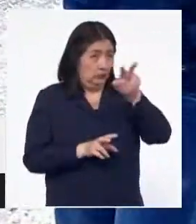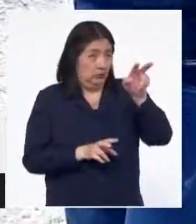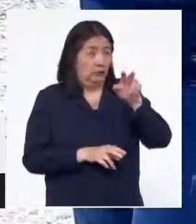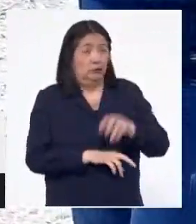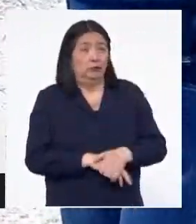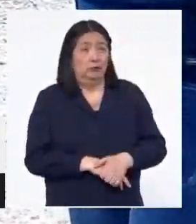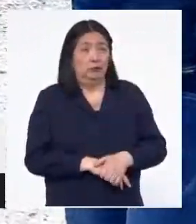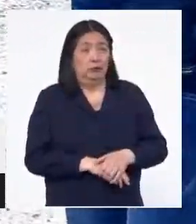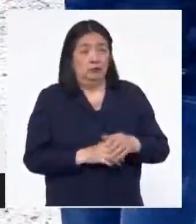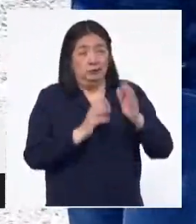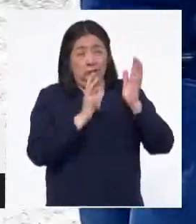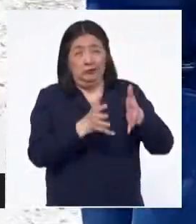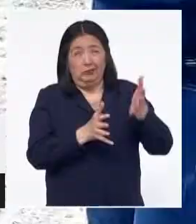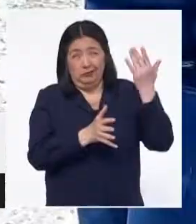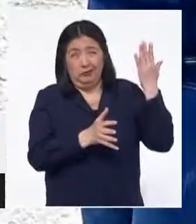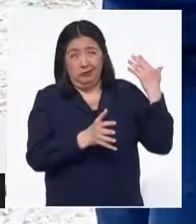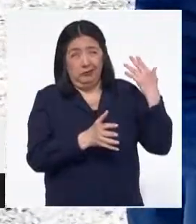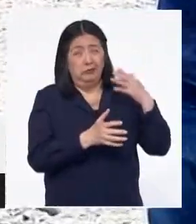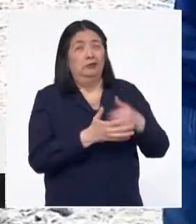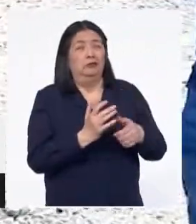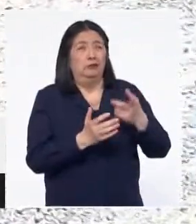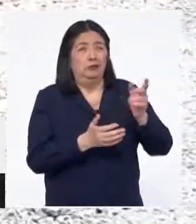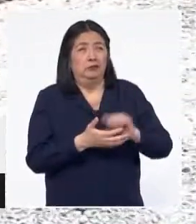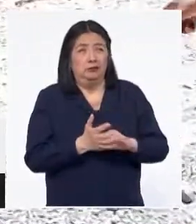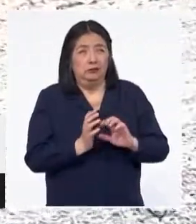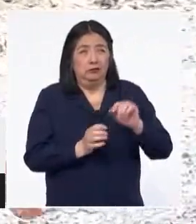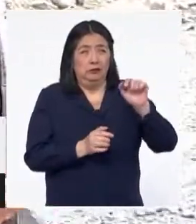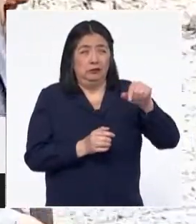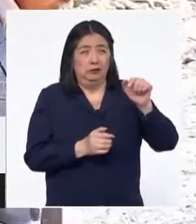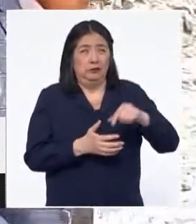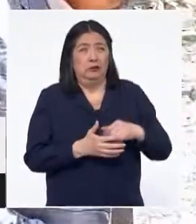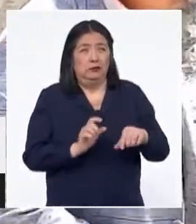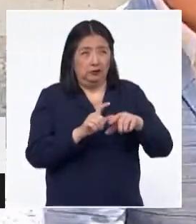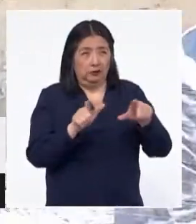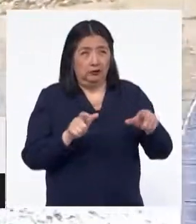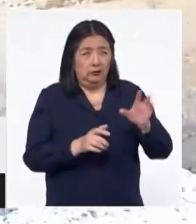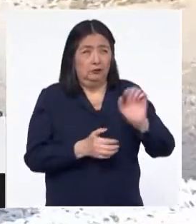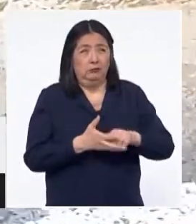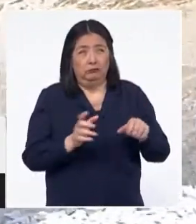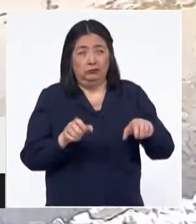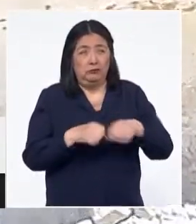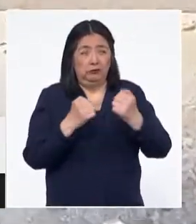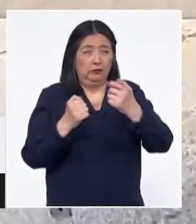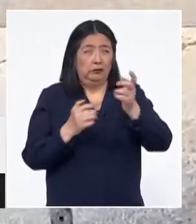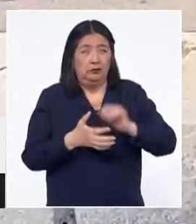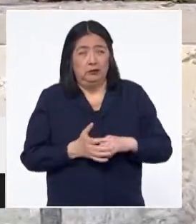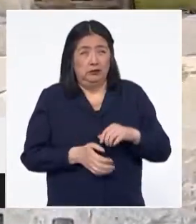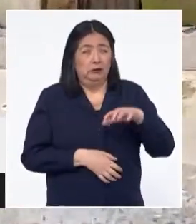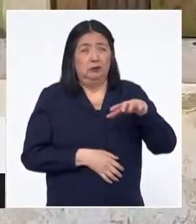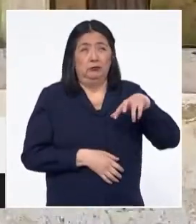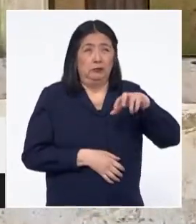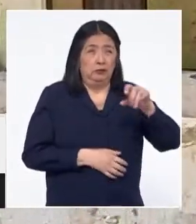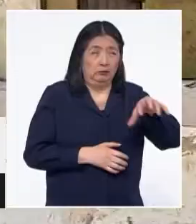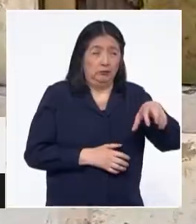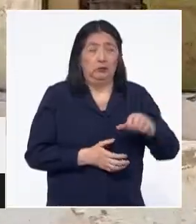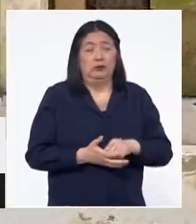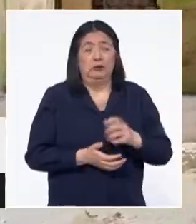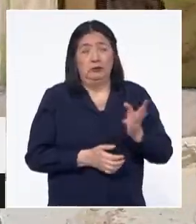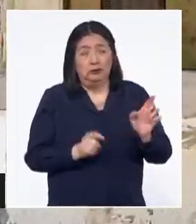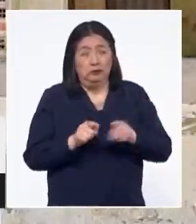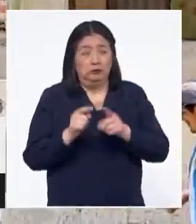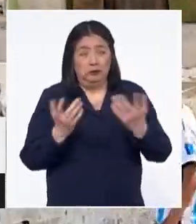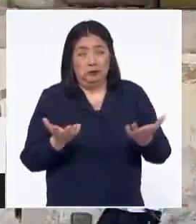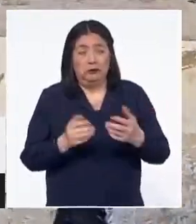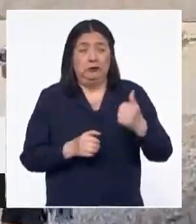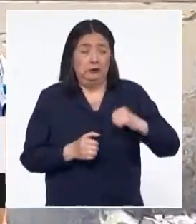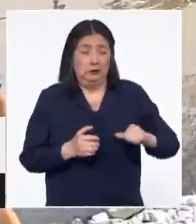observamos los estragos de lo que el huaico todavía dejó aquí en el anexo de Sequoia, afectando anexos como Poscomisqui, como San Martín. Pero estamos